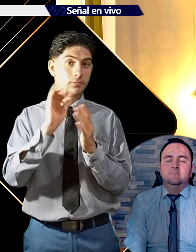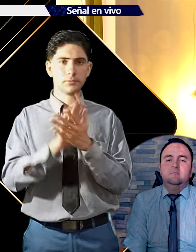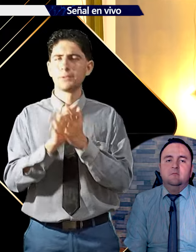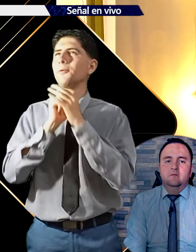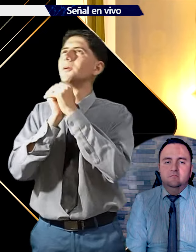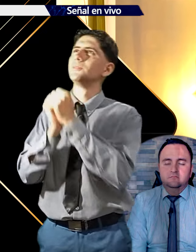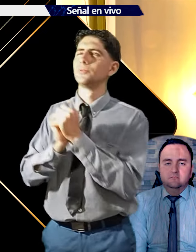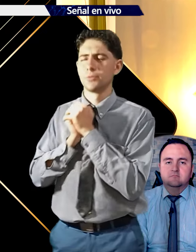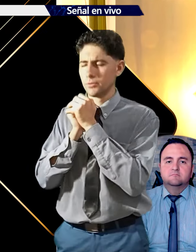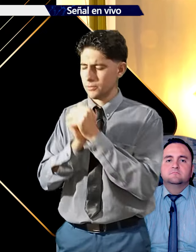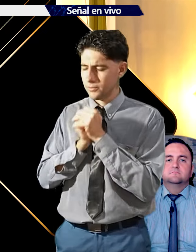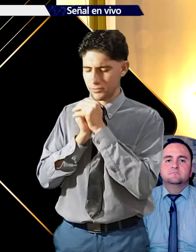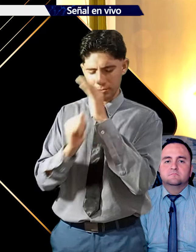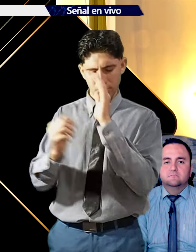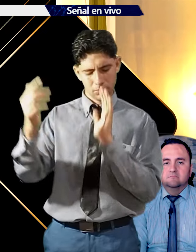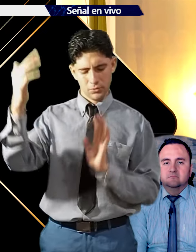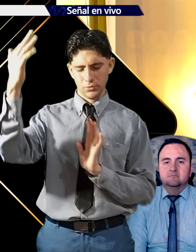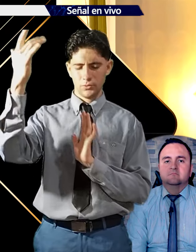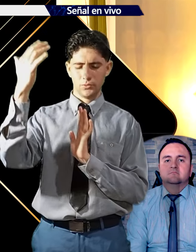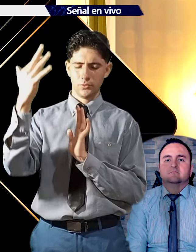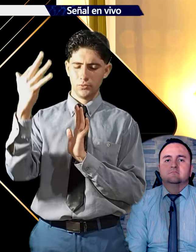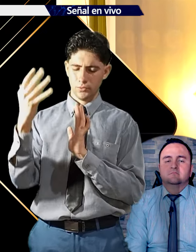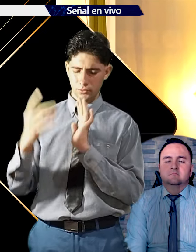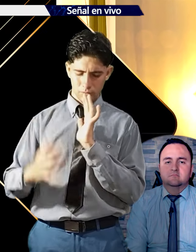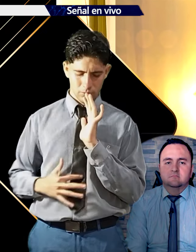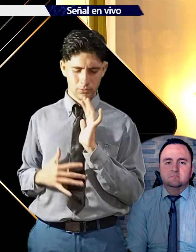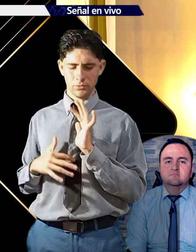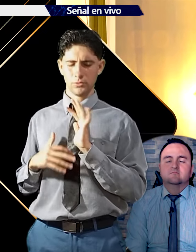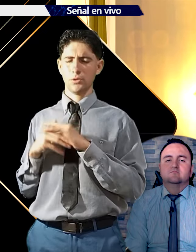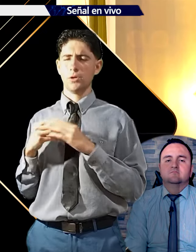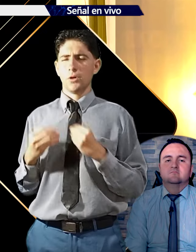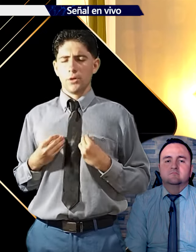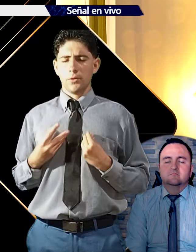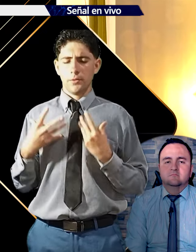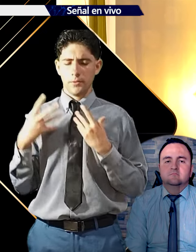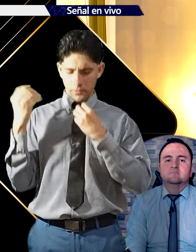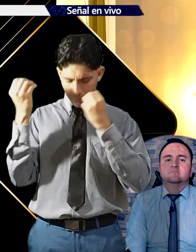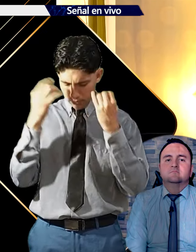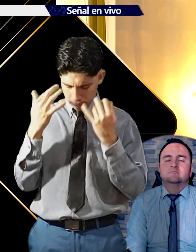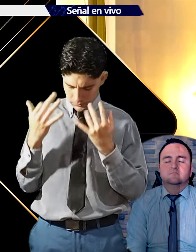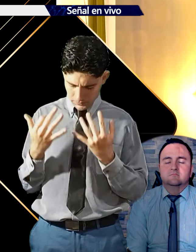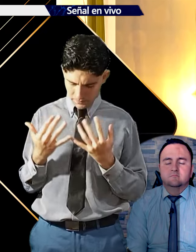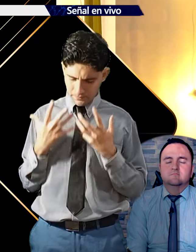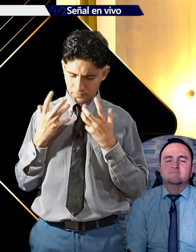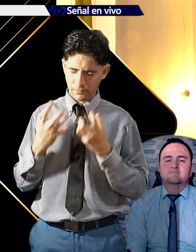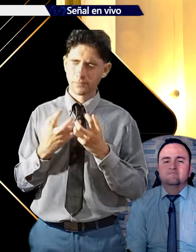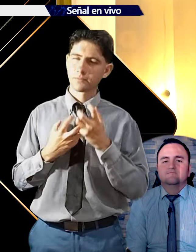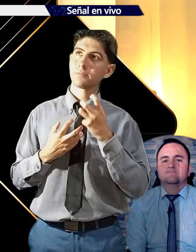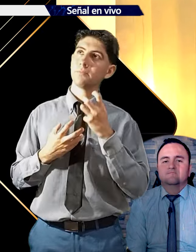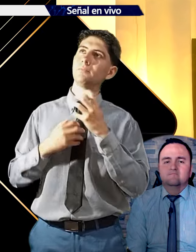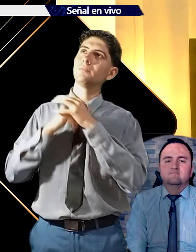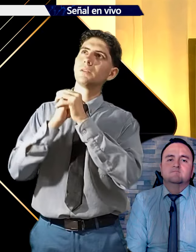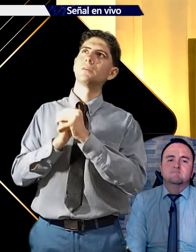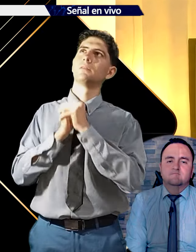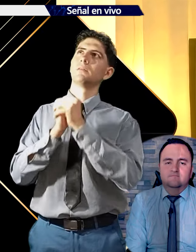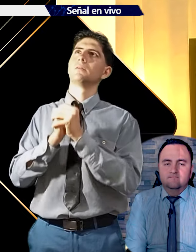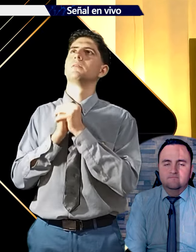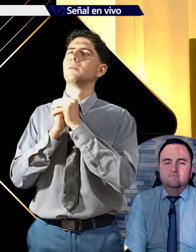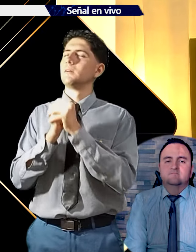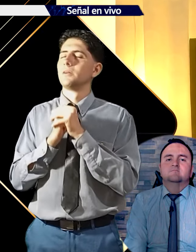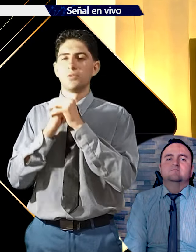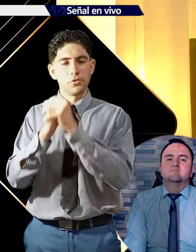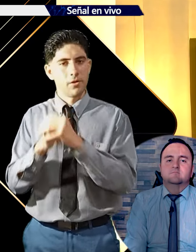la presencia de Dios, hermano, entre más tiempo usted esté, se deleita, se goza, tiene unas experiencias con Dios tan lindas que usted